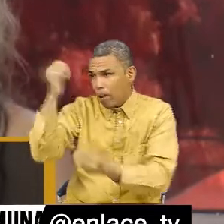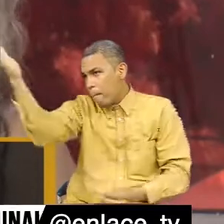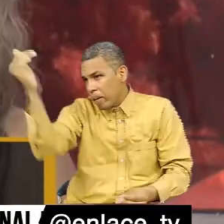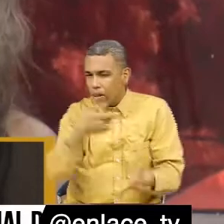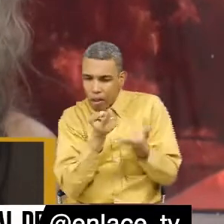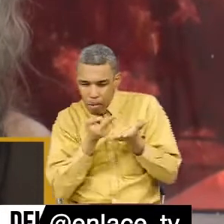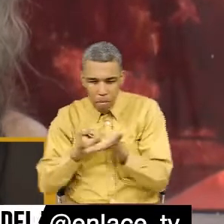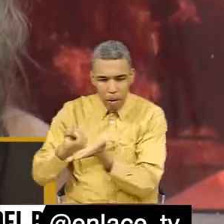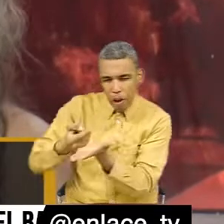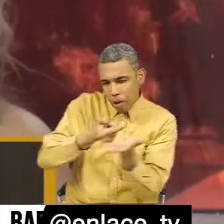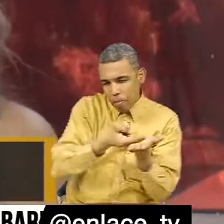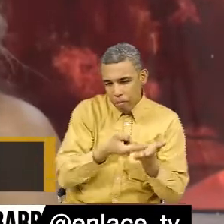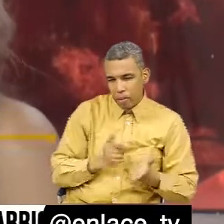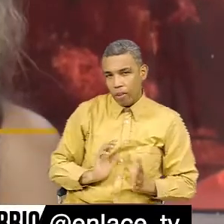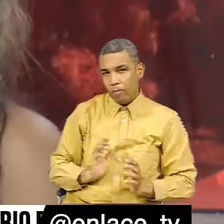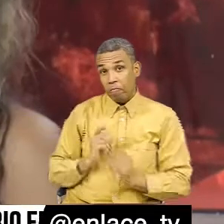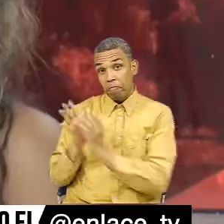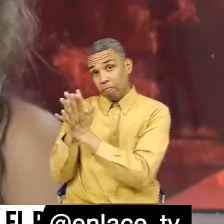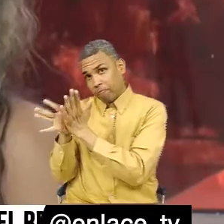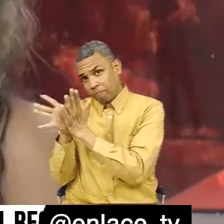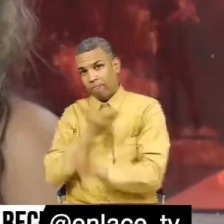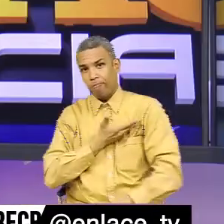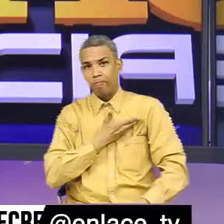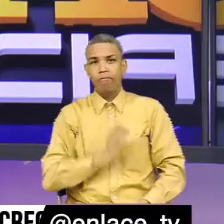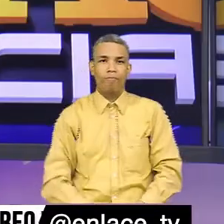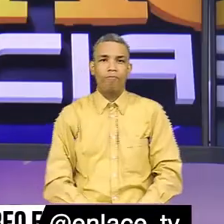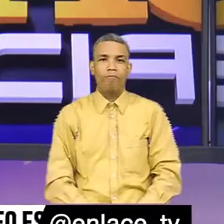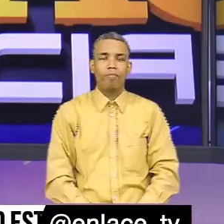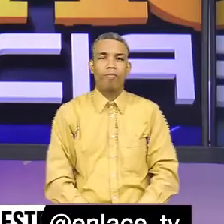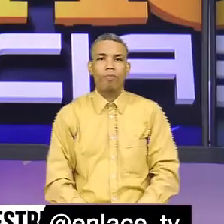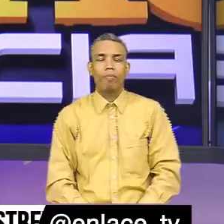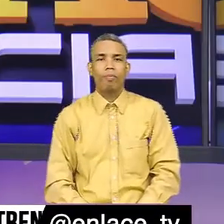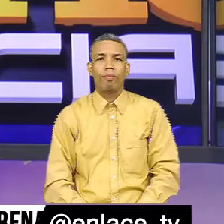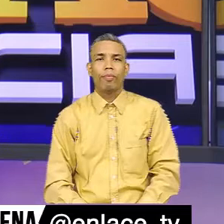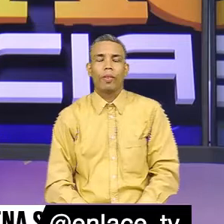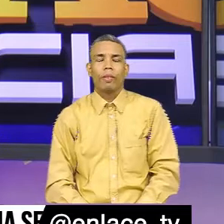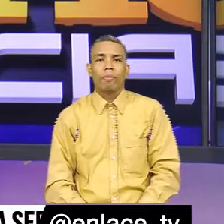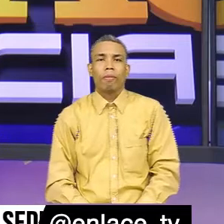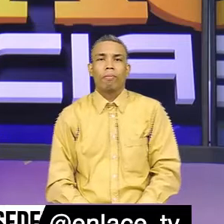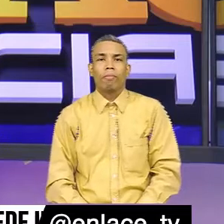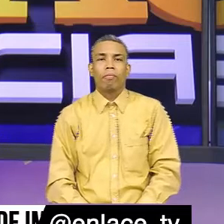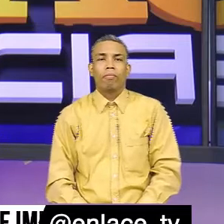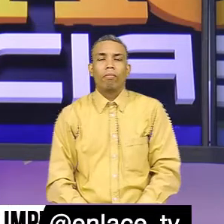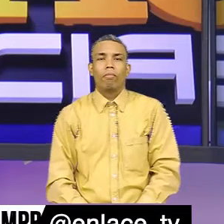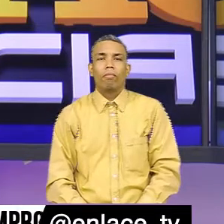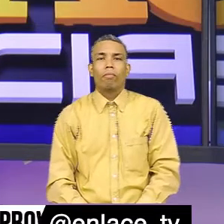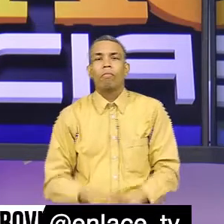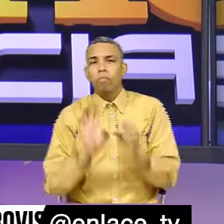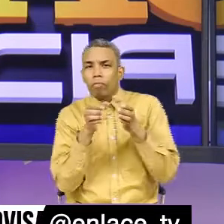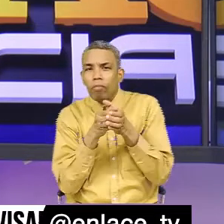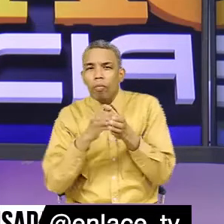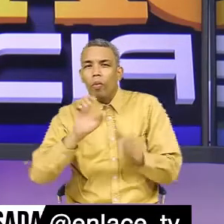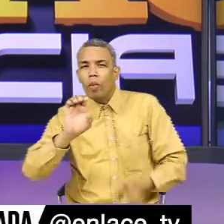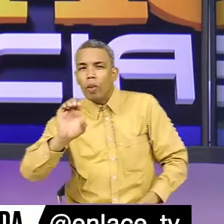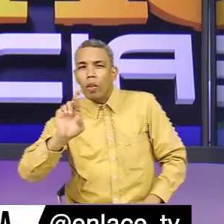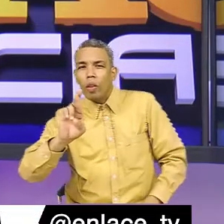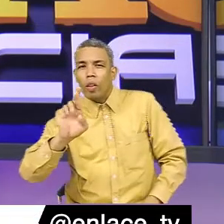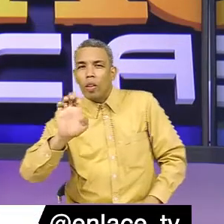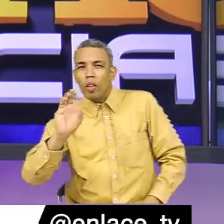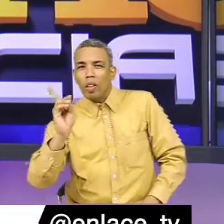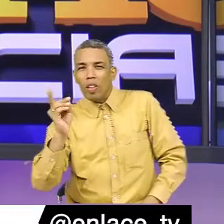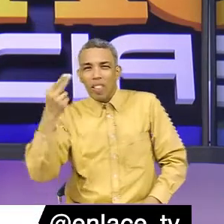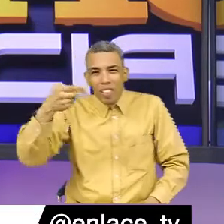ha sido el seguimiento que le han dado a esta situación. En otras noticias, Credos asegura que fuerzas militares reconocieron error